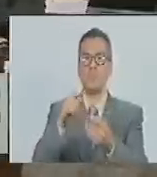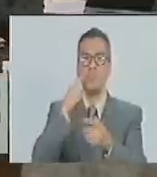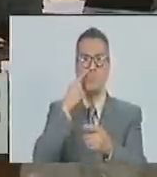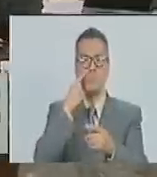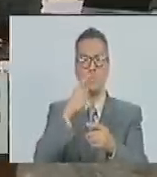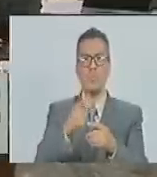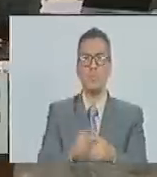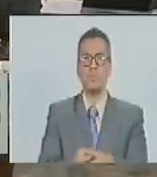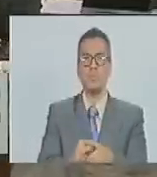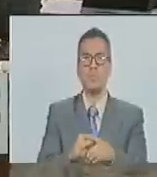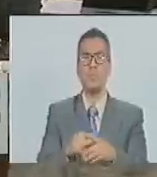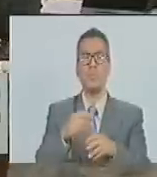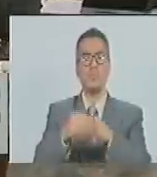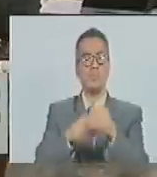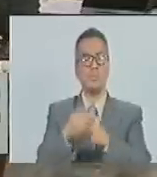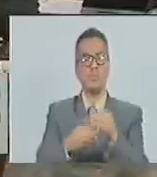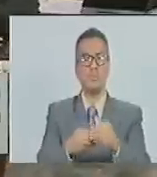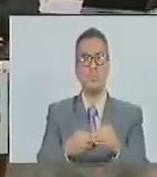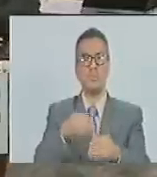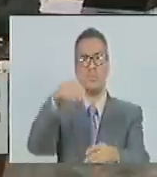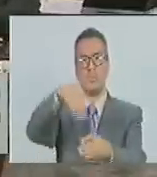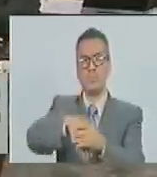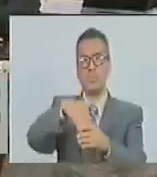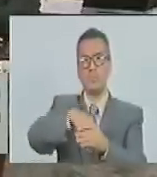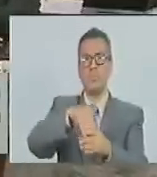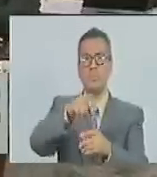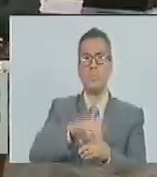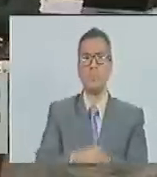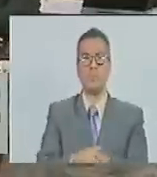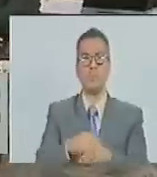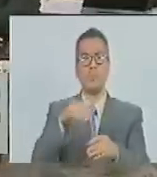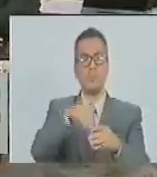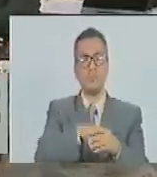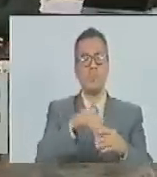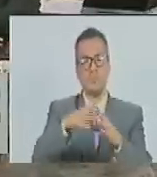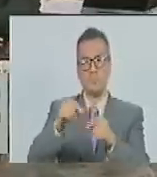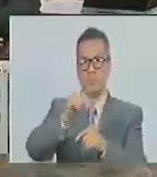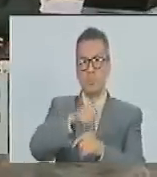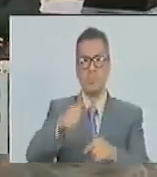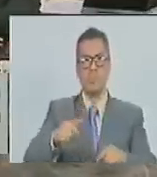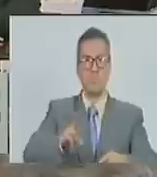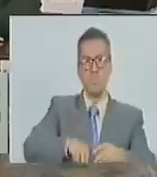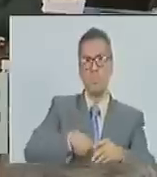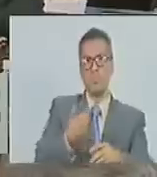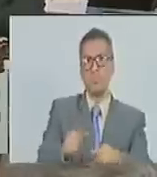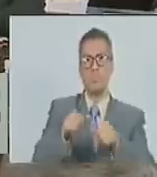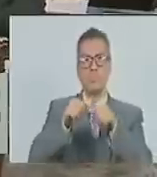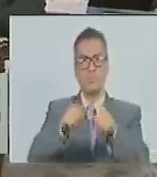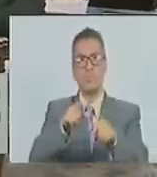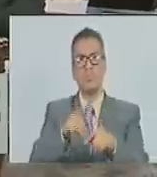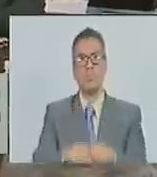de vista del ejercicio del sufragio, de los ejercicios electorales, para poder mantener